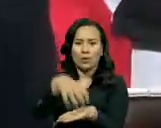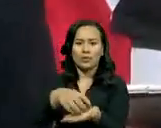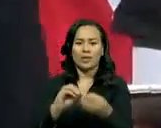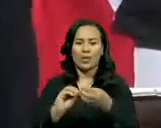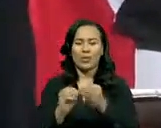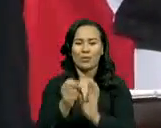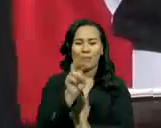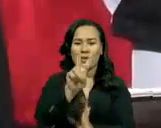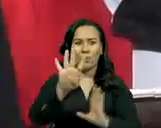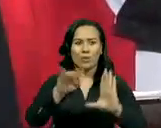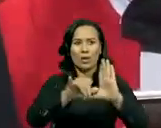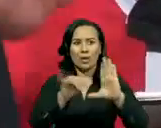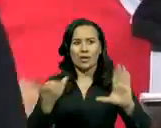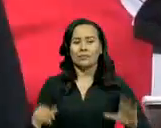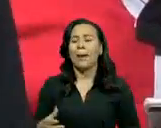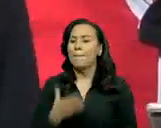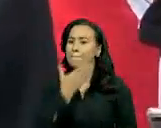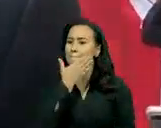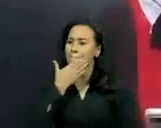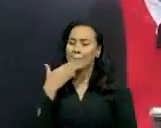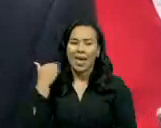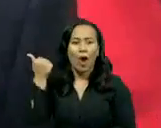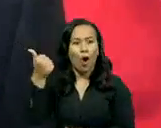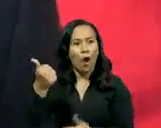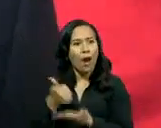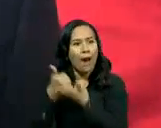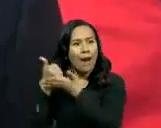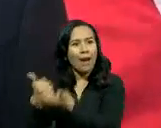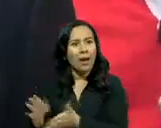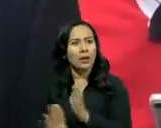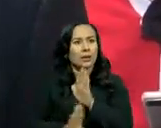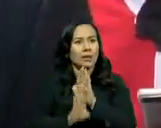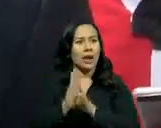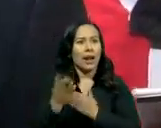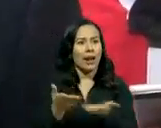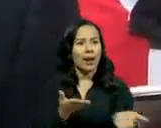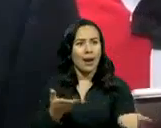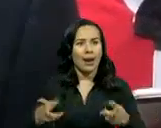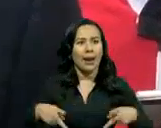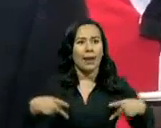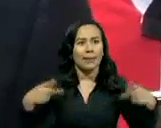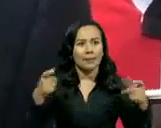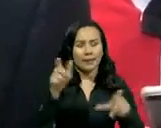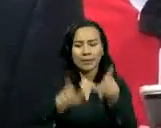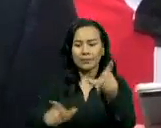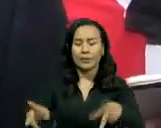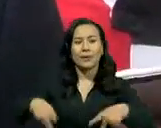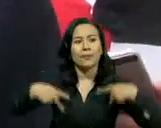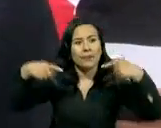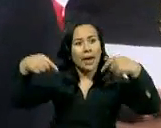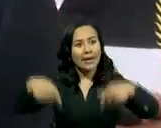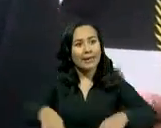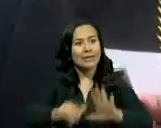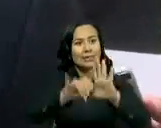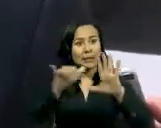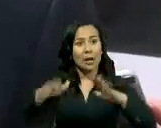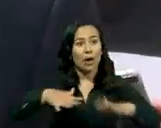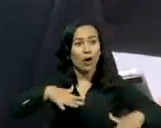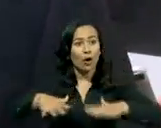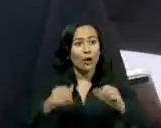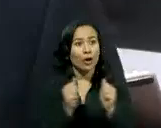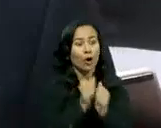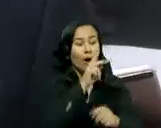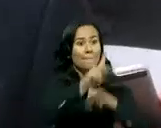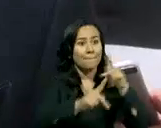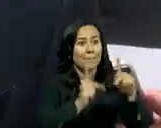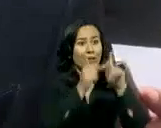Mejorar la calidad de vida no tiene por qué para nosotros ser simplemente algo efímero. Lo vamos a hacer real, vamos a continuar con ese trabajo y coordinando con el señor prefecto estoy